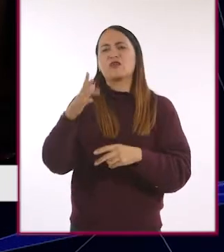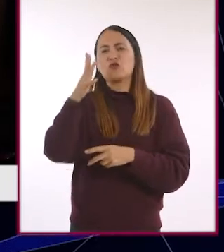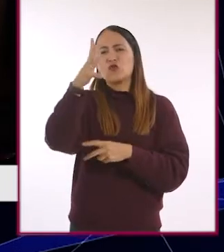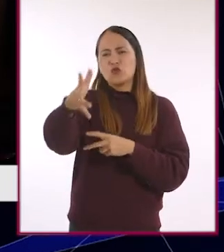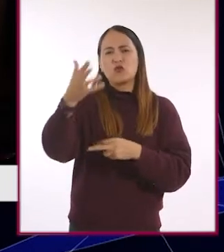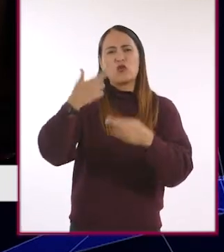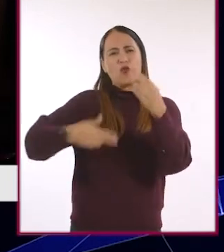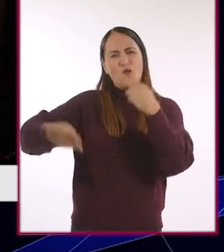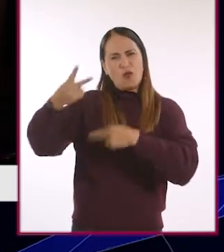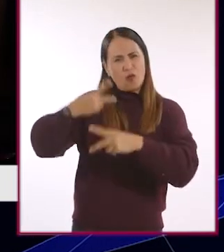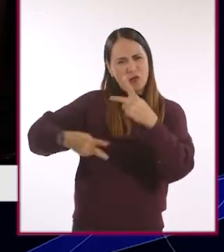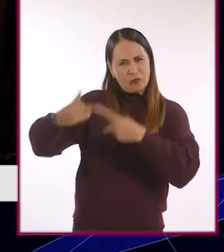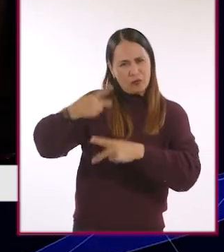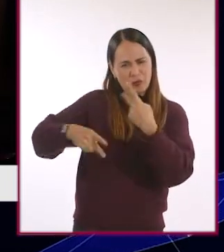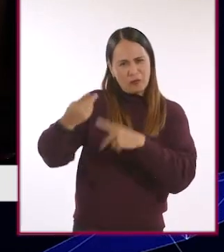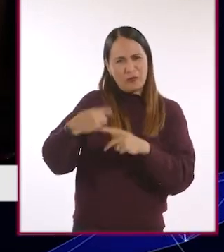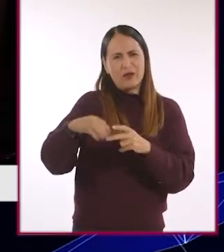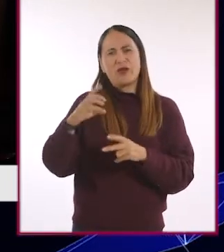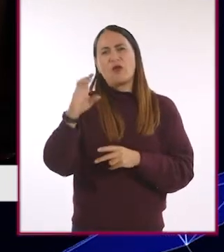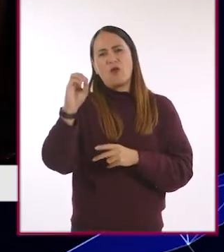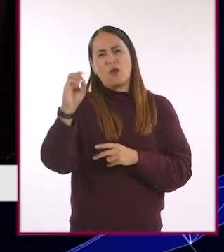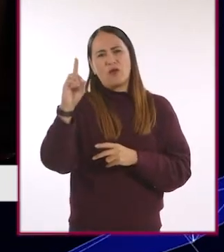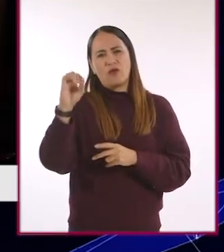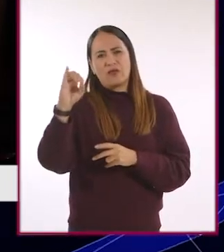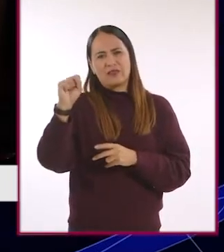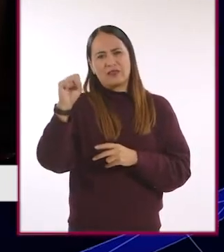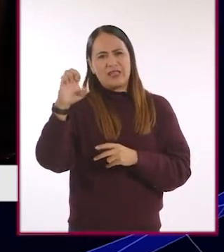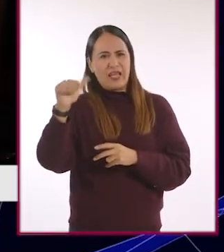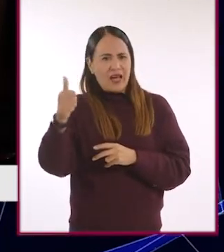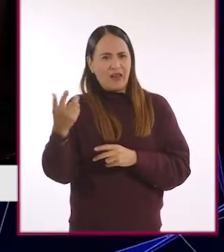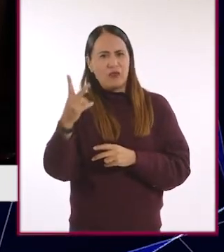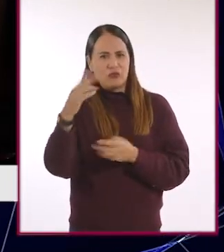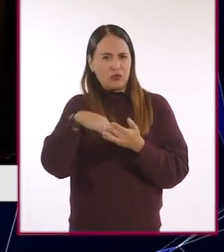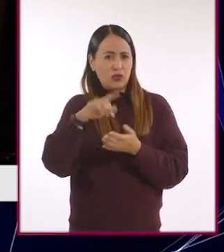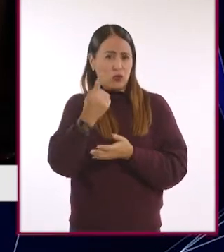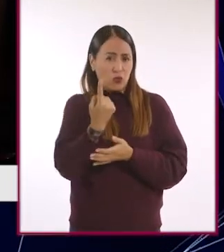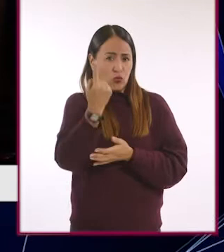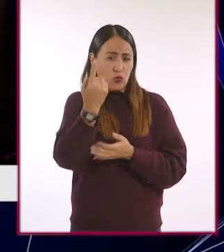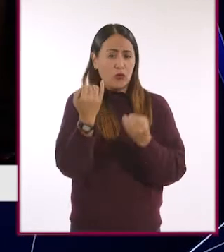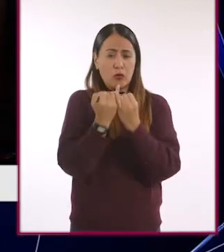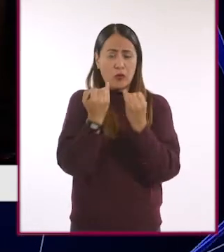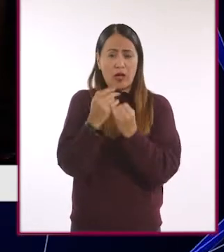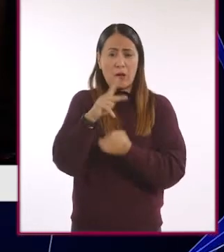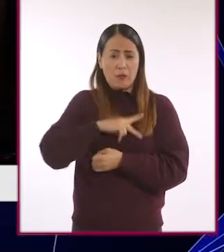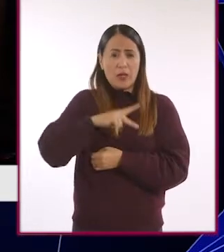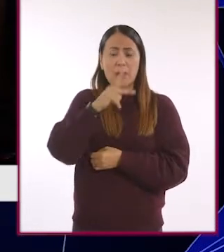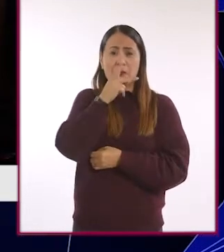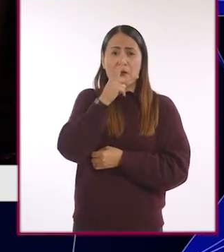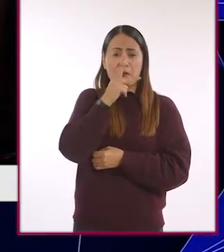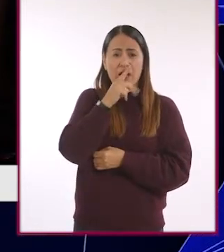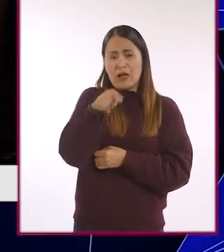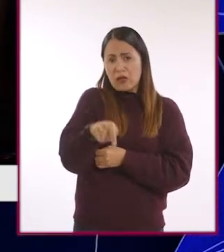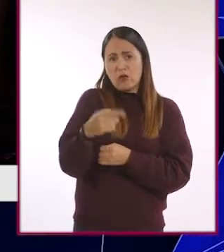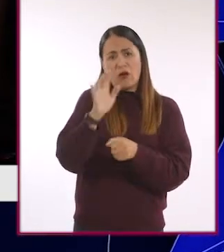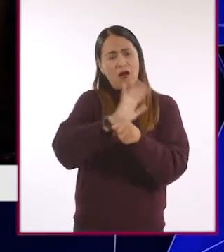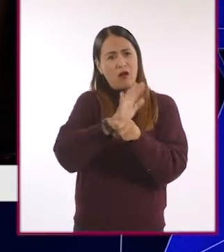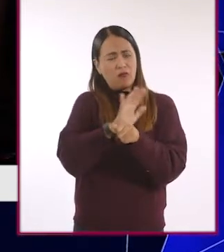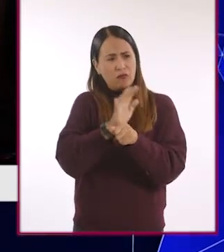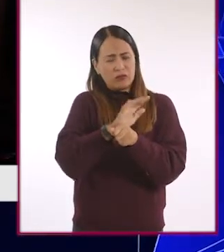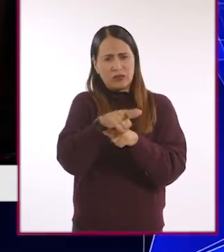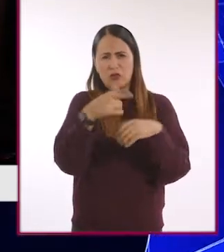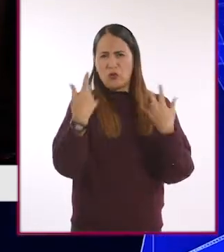Futuro, 2001 Odisea. Mi papá es baby boomer, entonces también influyó mucho en mí en películas de culto,